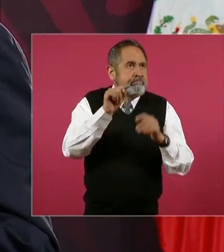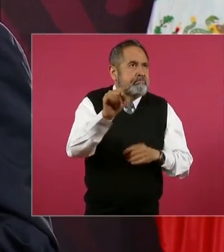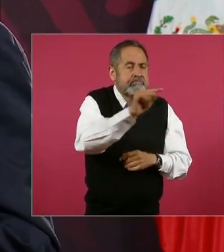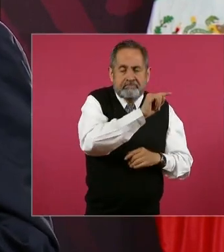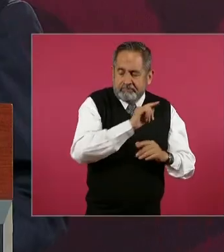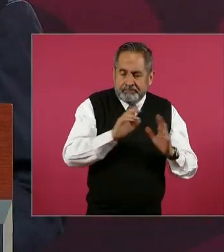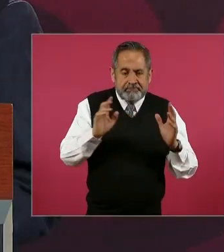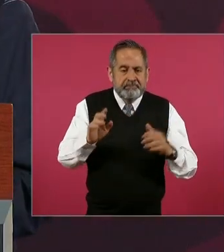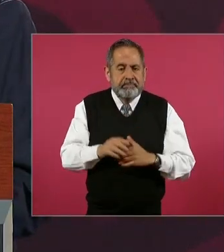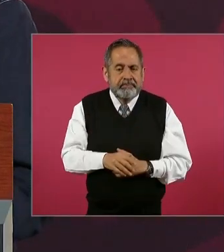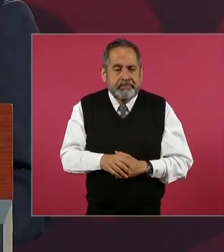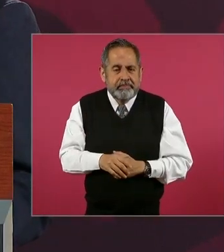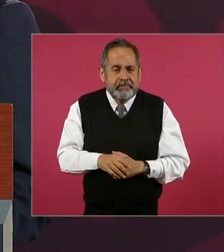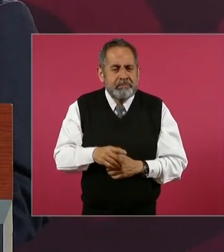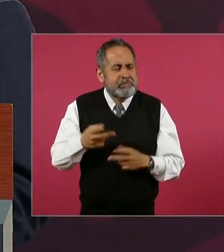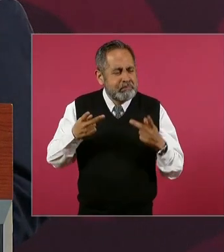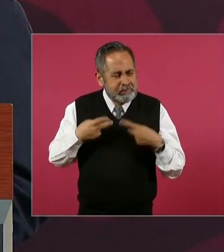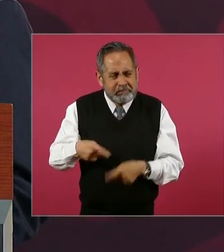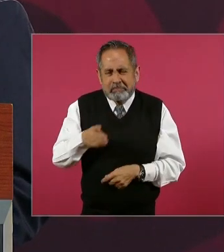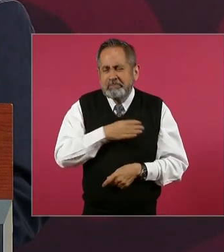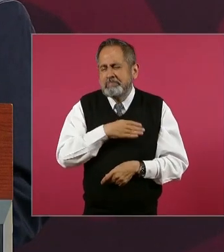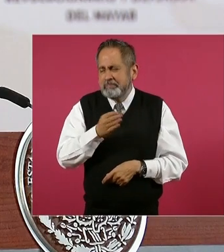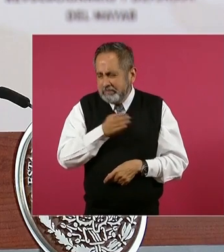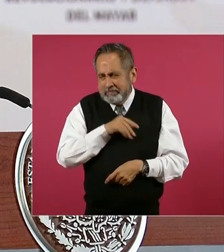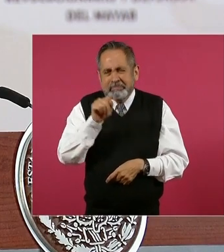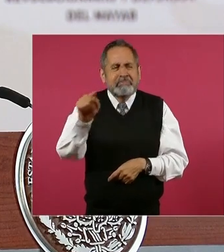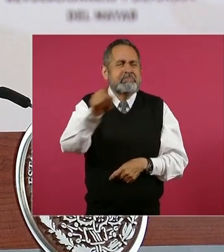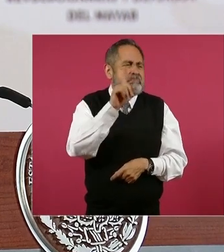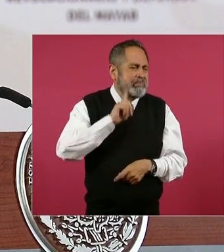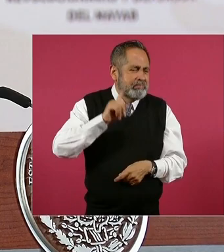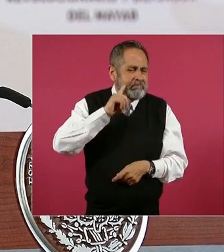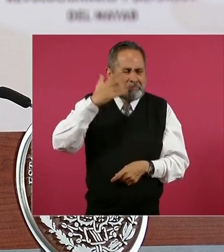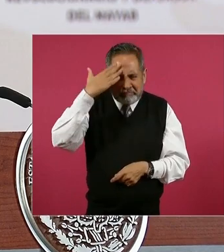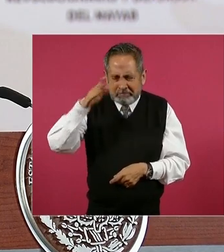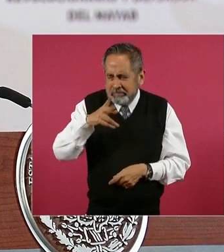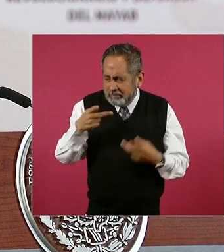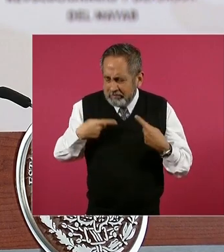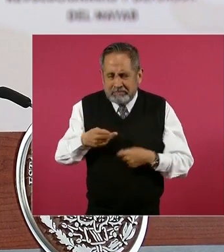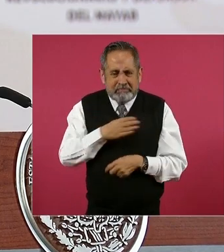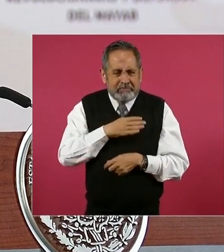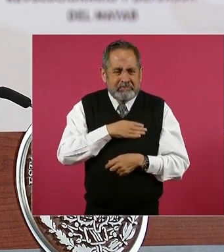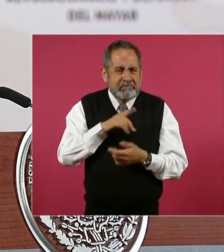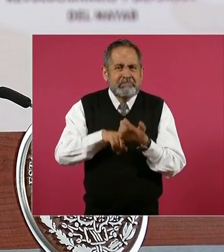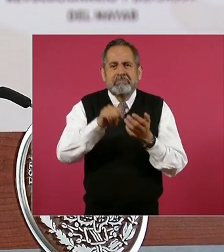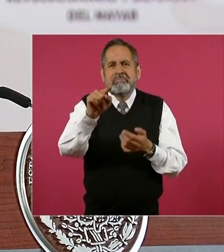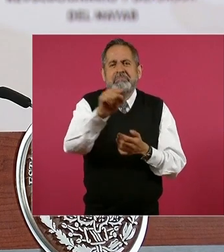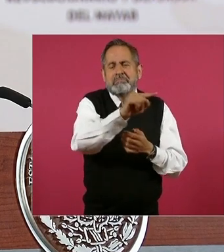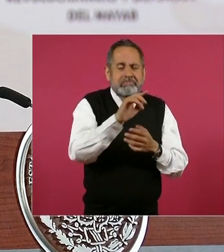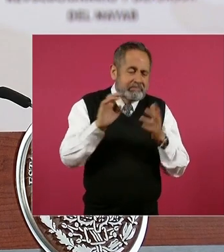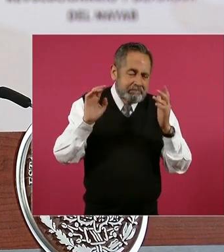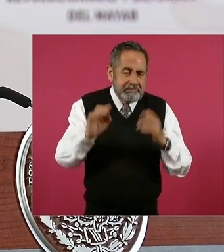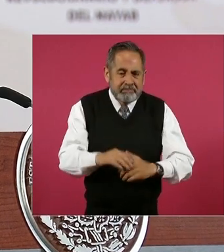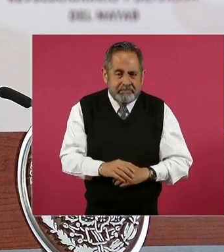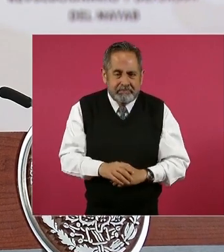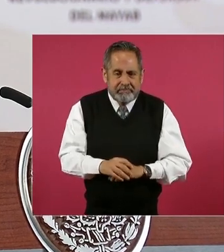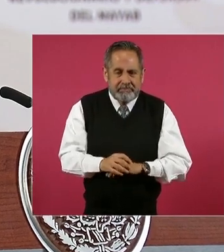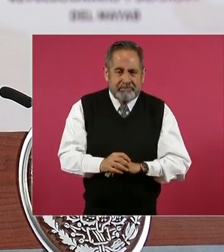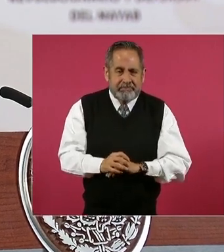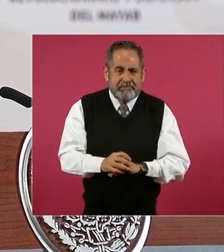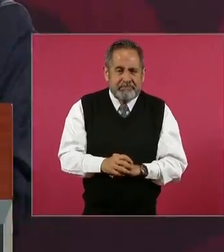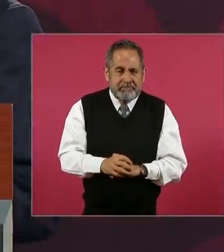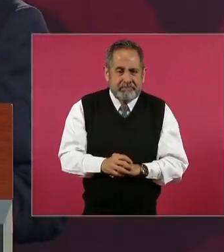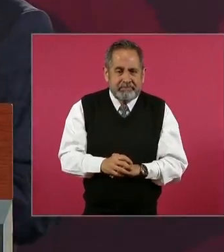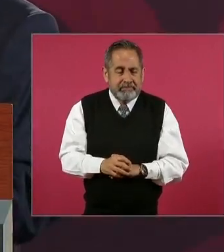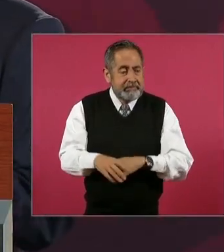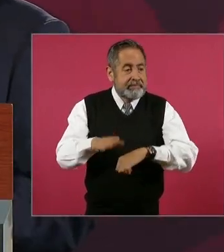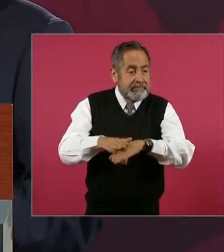este que son muy buenas personas que este las